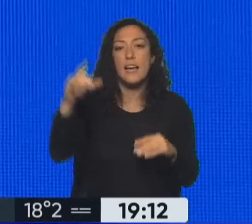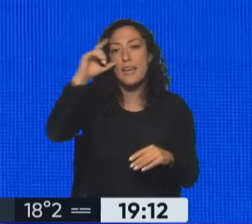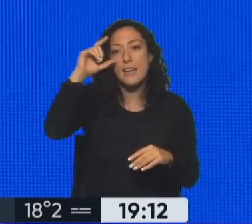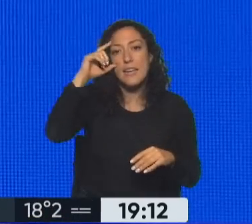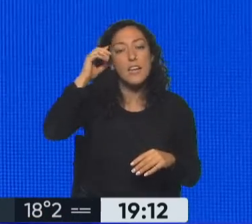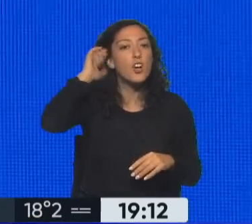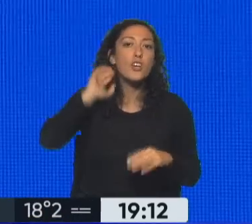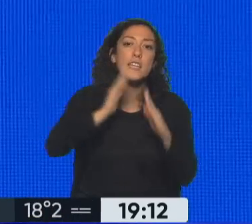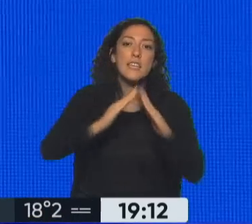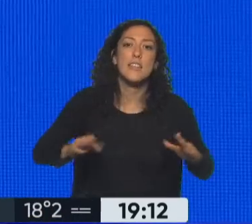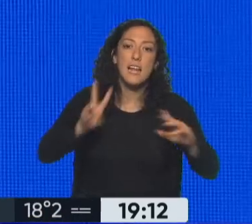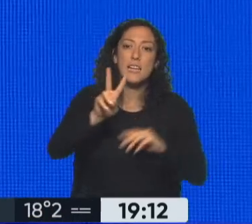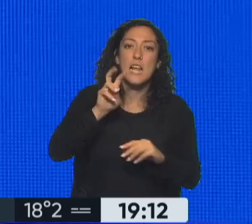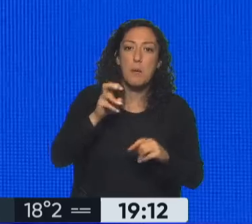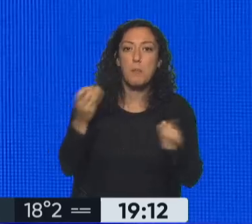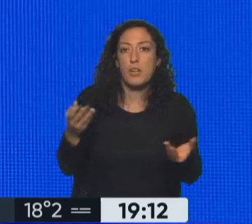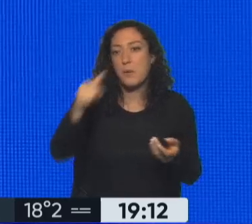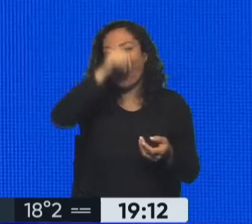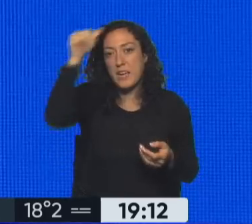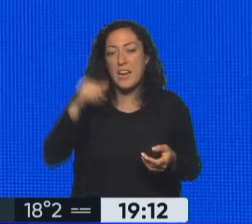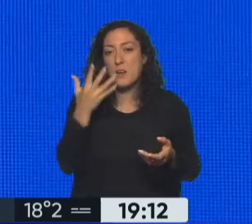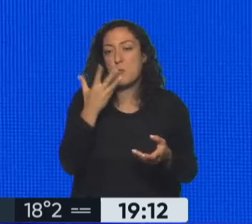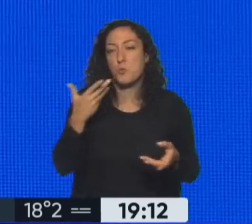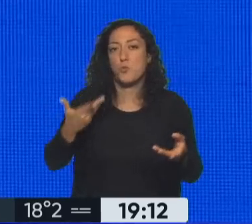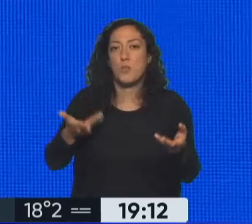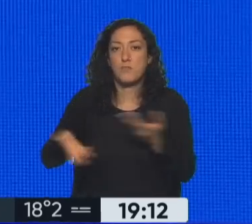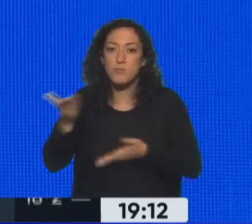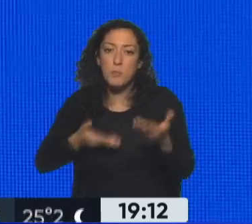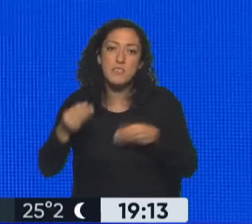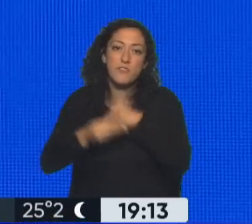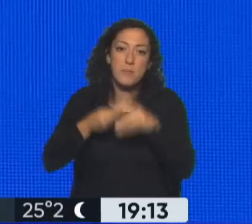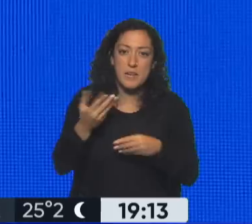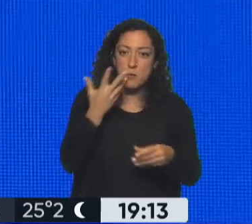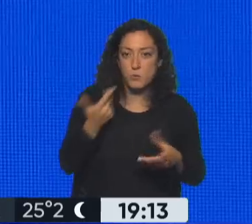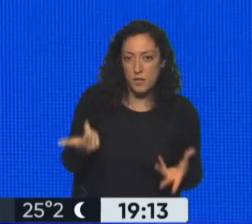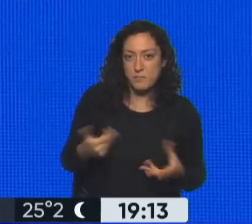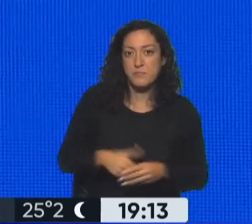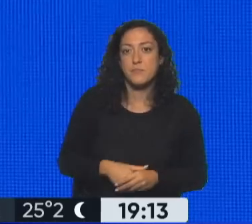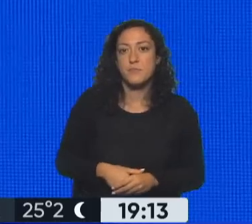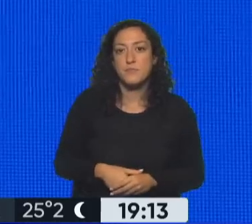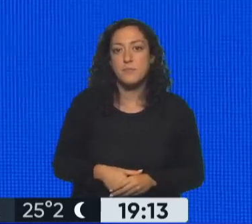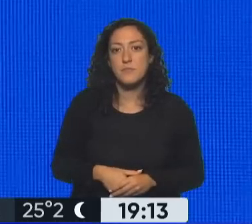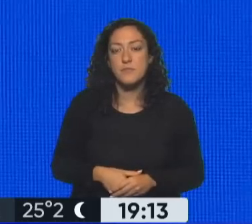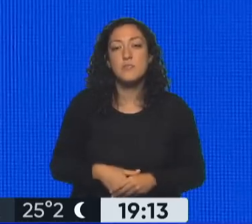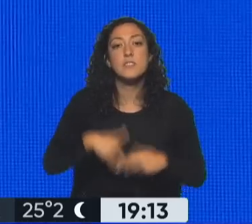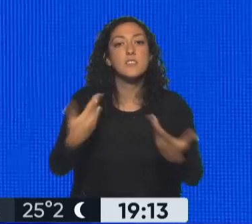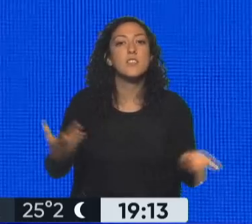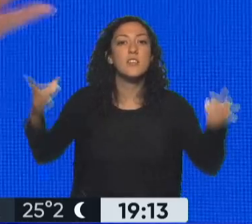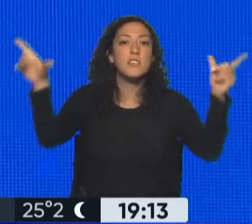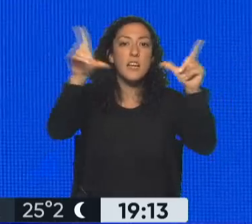una quinta porque nos gustaba venir durante el verano para pasar el tiempo con la familia. Y en la